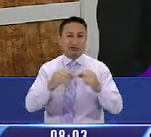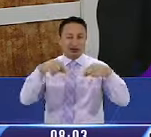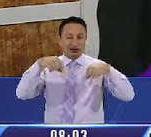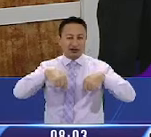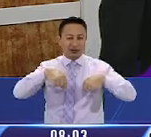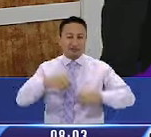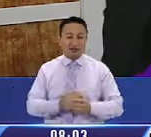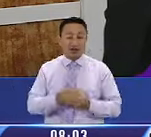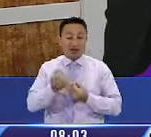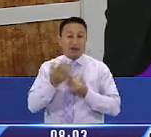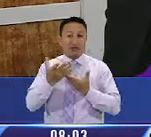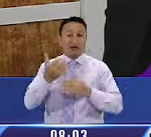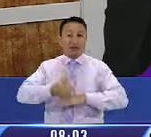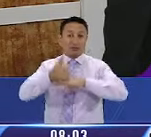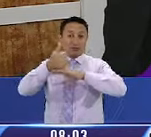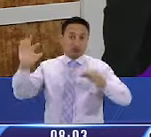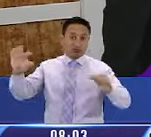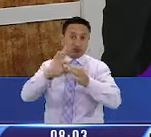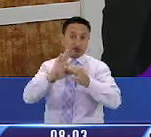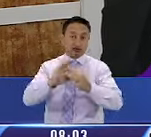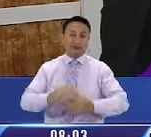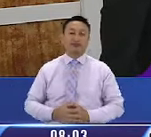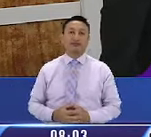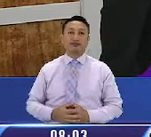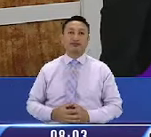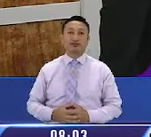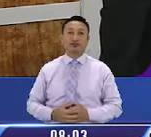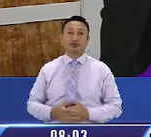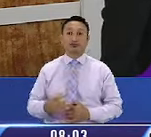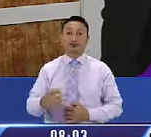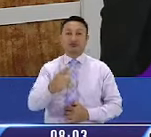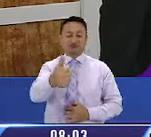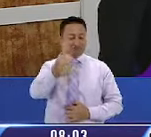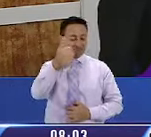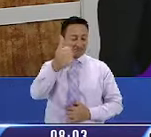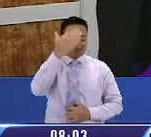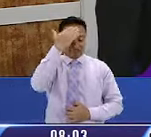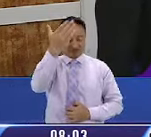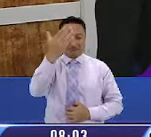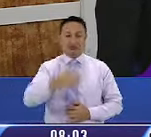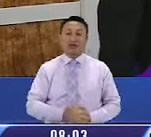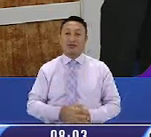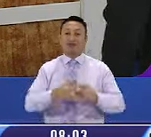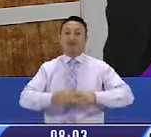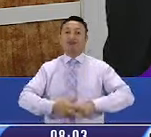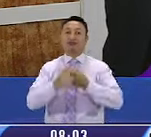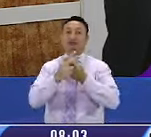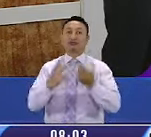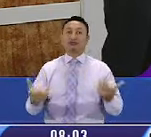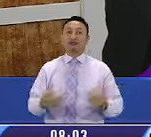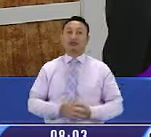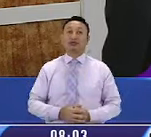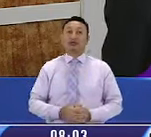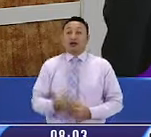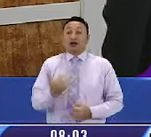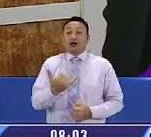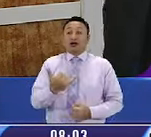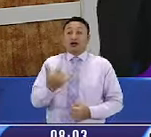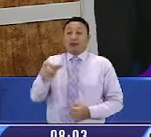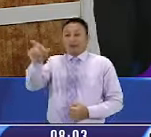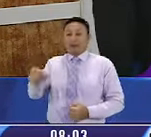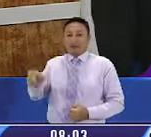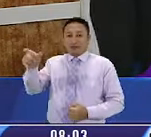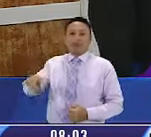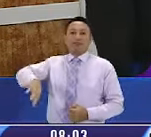acá y articular con las autoridades competentes. Usted lo ha dicho sabiamente. Así que comencemos, vamos a ver qué ha hecho la Universidad del Mar, ¿le parece?